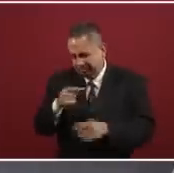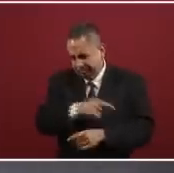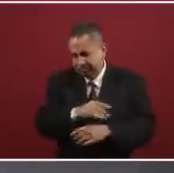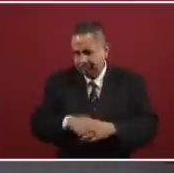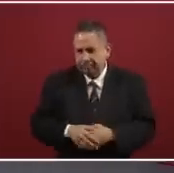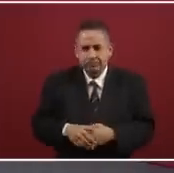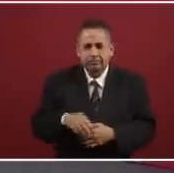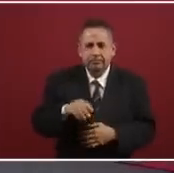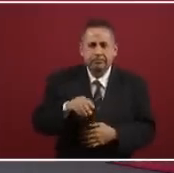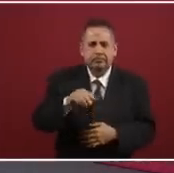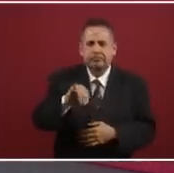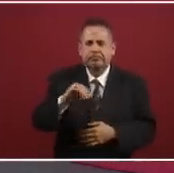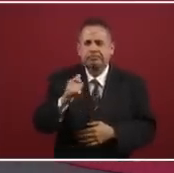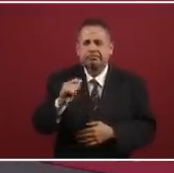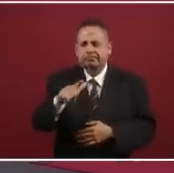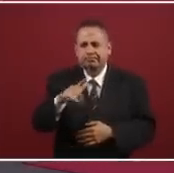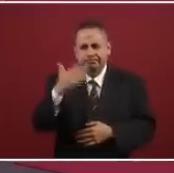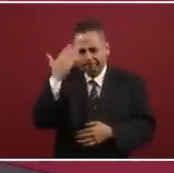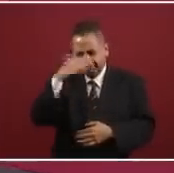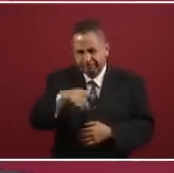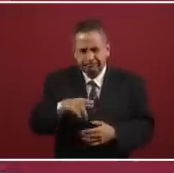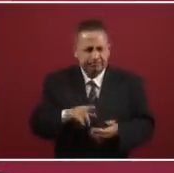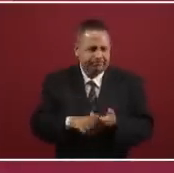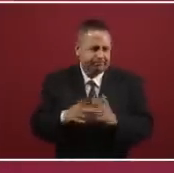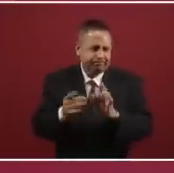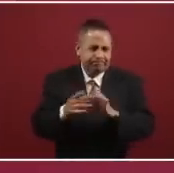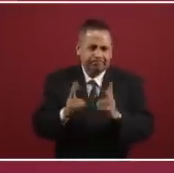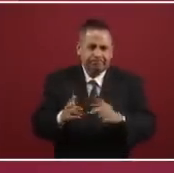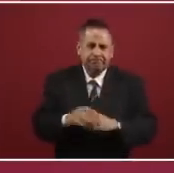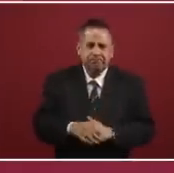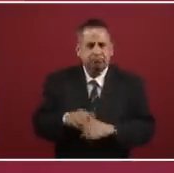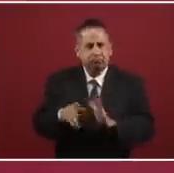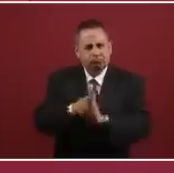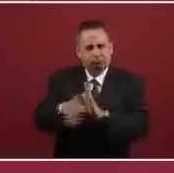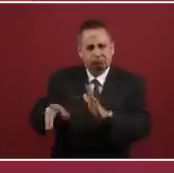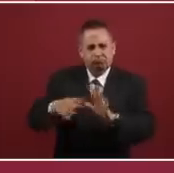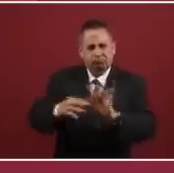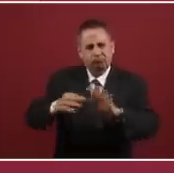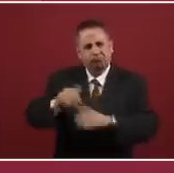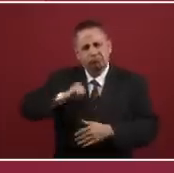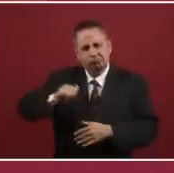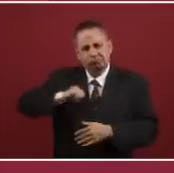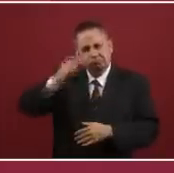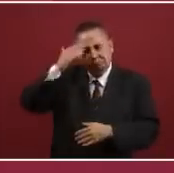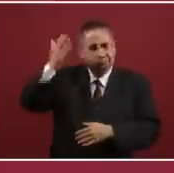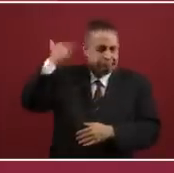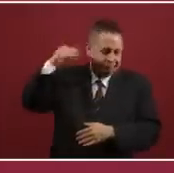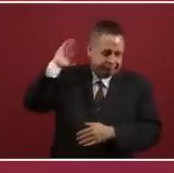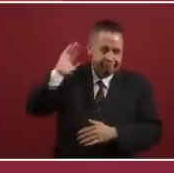Miguel sabe, hablando del periodismo de antes,